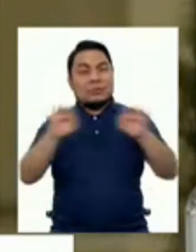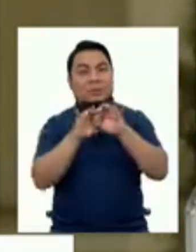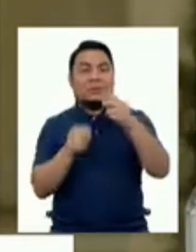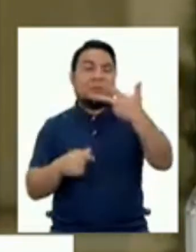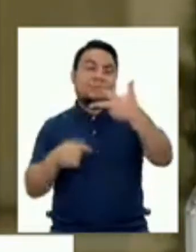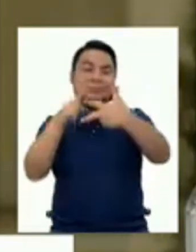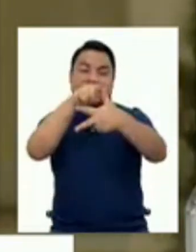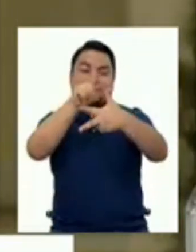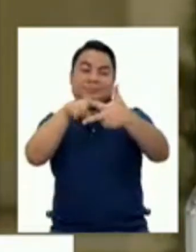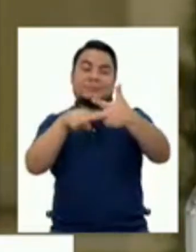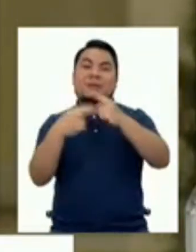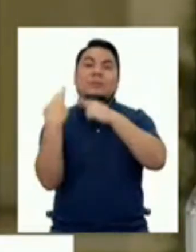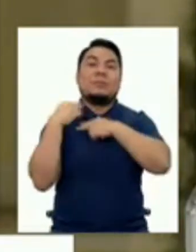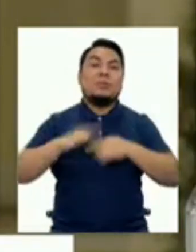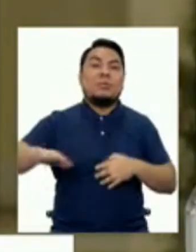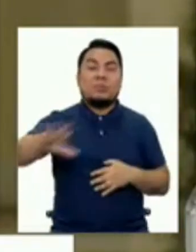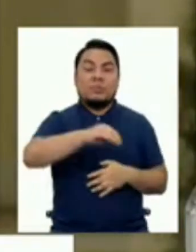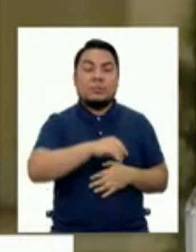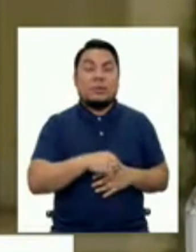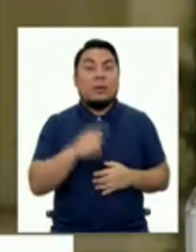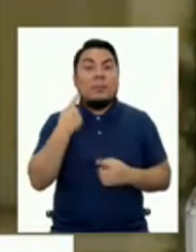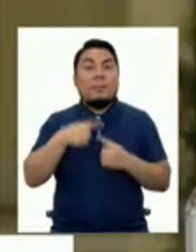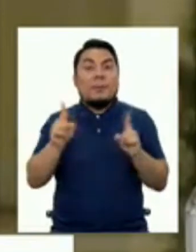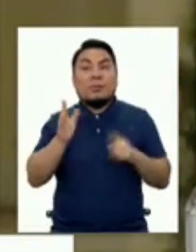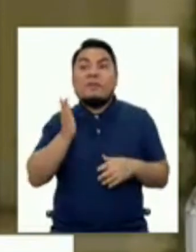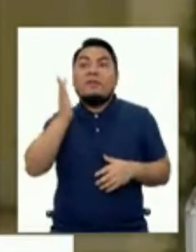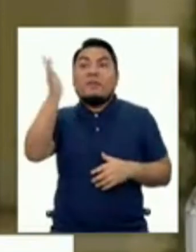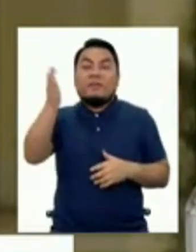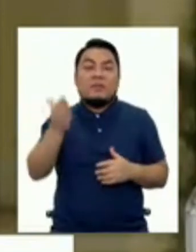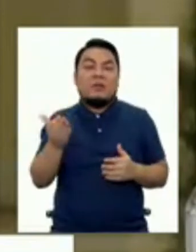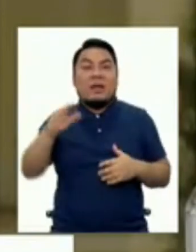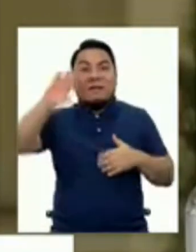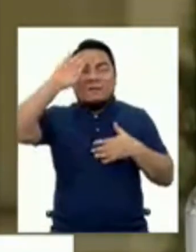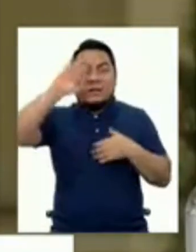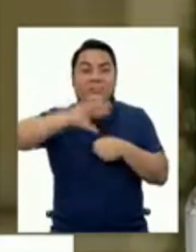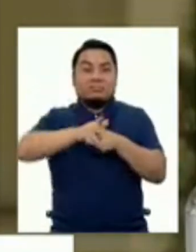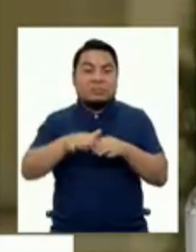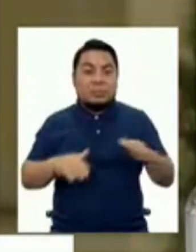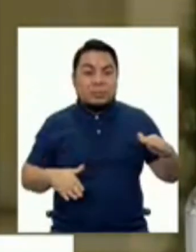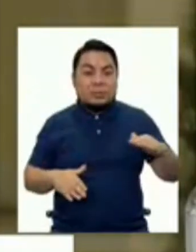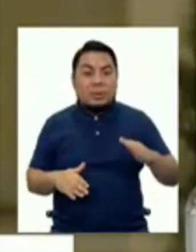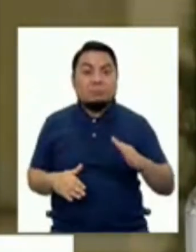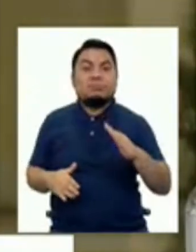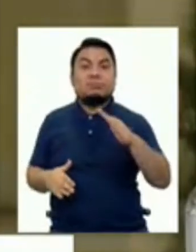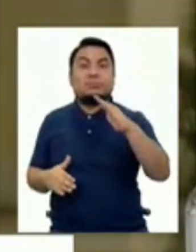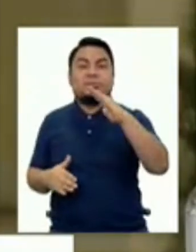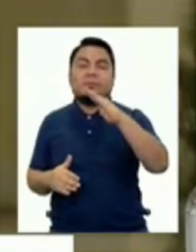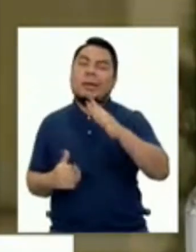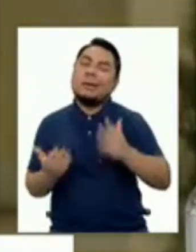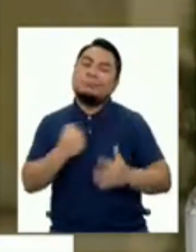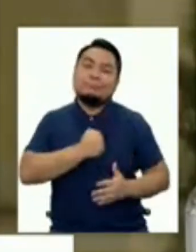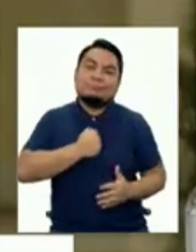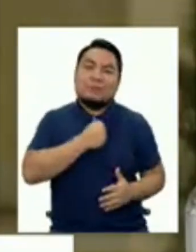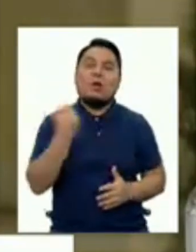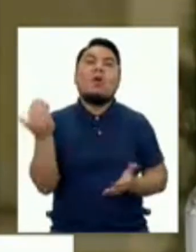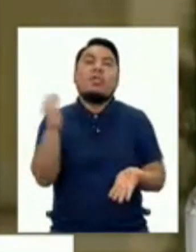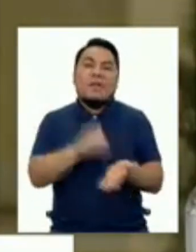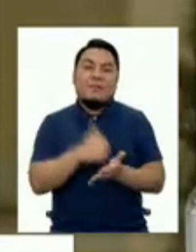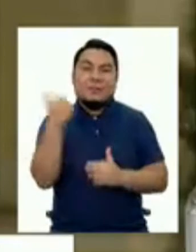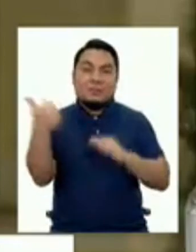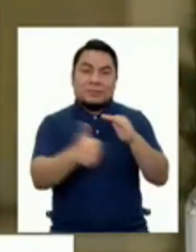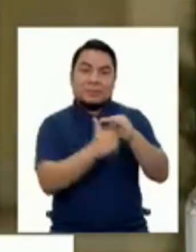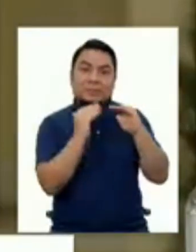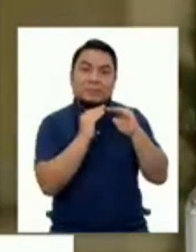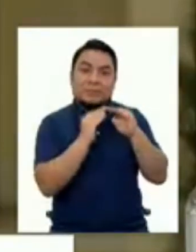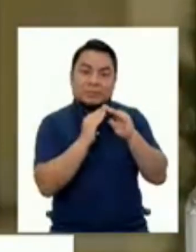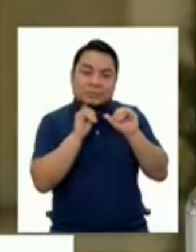en la responsabilidad de todos. ¿Responsabilidad del gobierno? Por supuesto que sí, asumimos nuestra responsabilidad, pero es una responsabilidad también compartida con